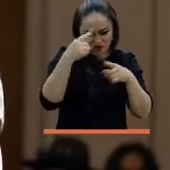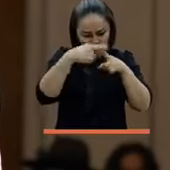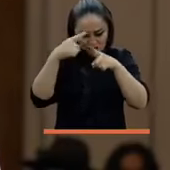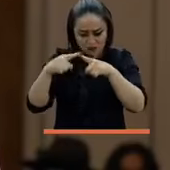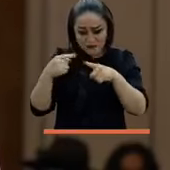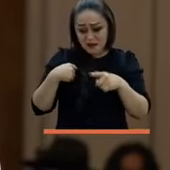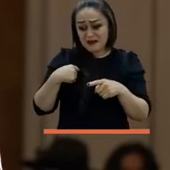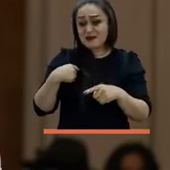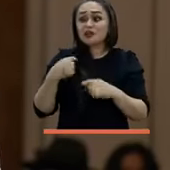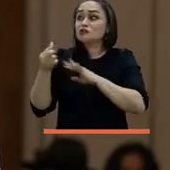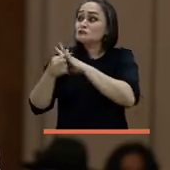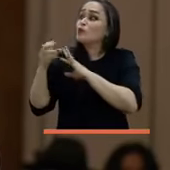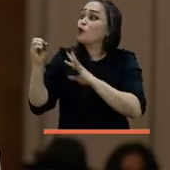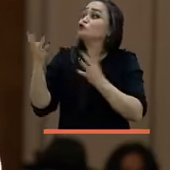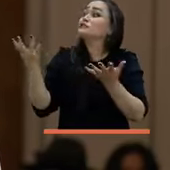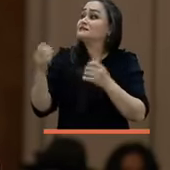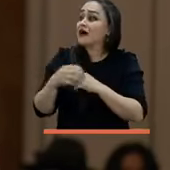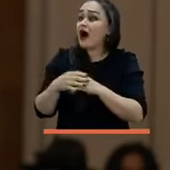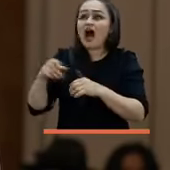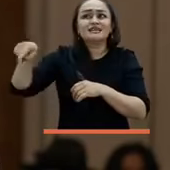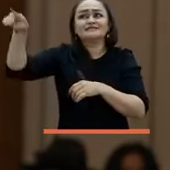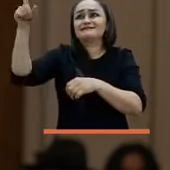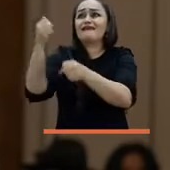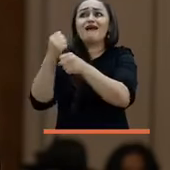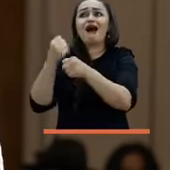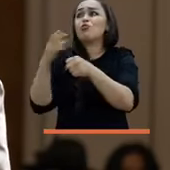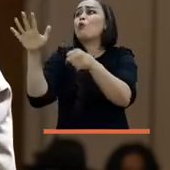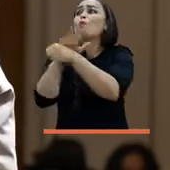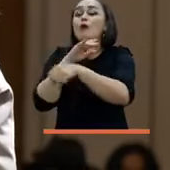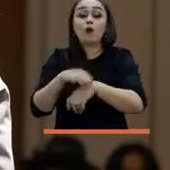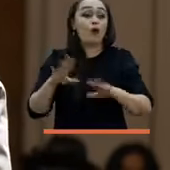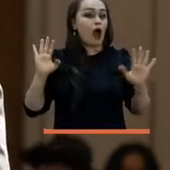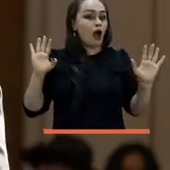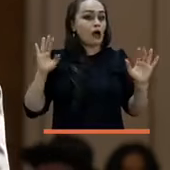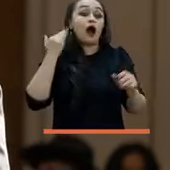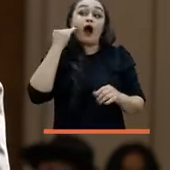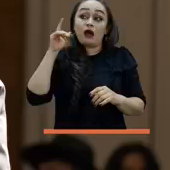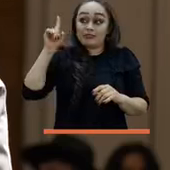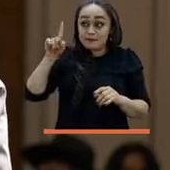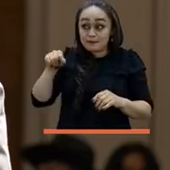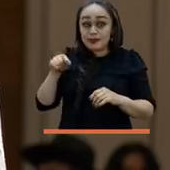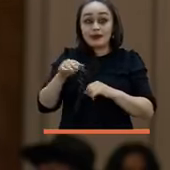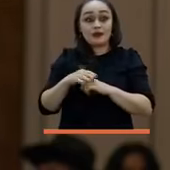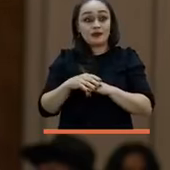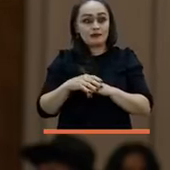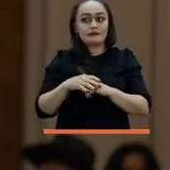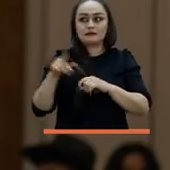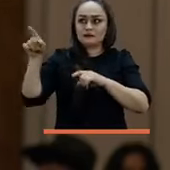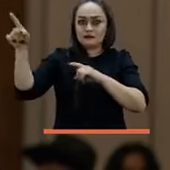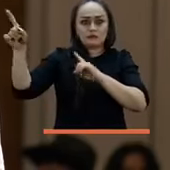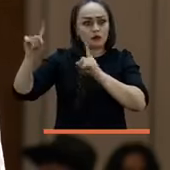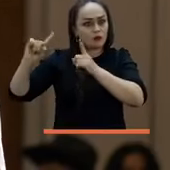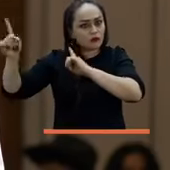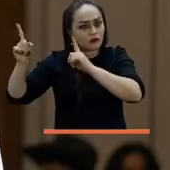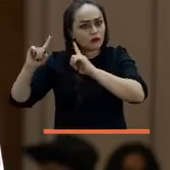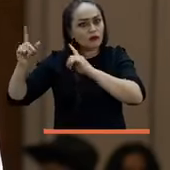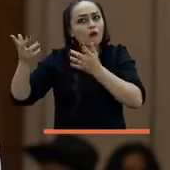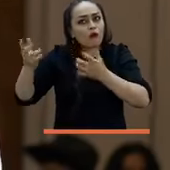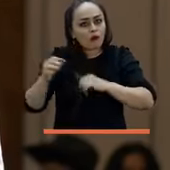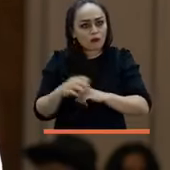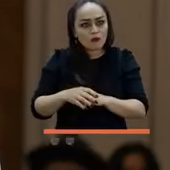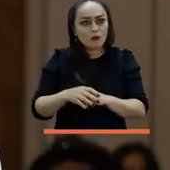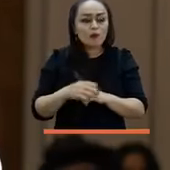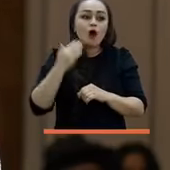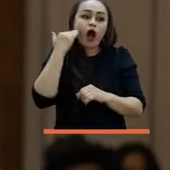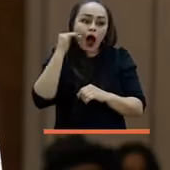pues pero amiga tú también estás trabajando esto es creo que hay un montón de tareas culturales que desde confiar como lo hacemos con nuestras empleadas en términos de